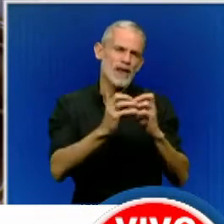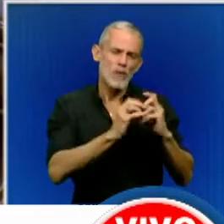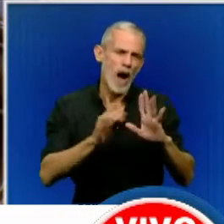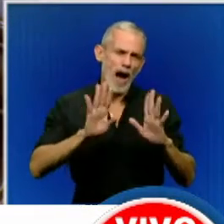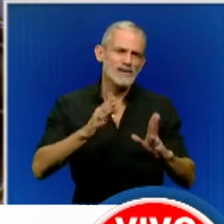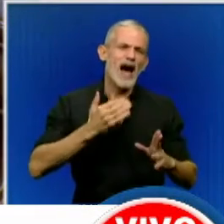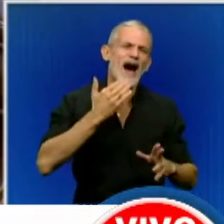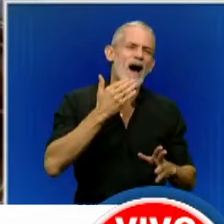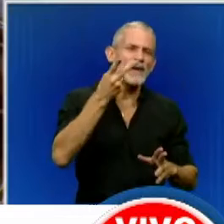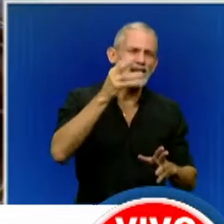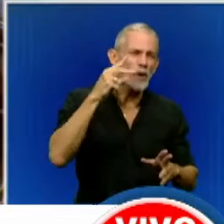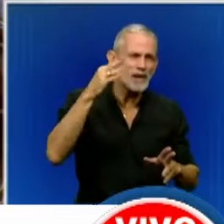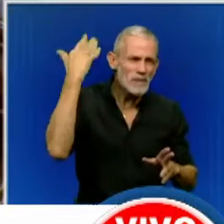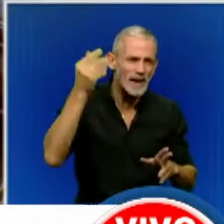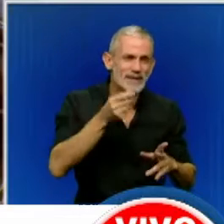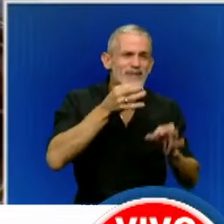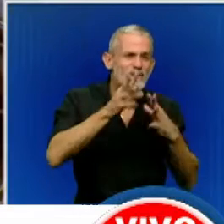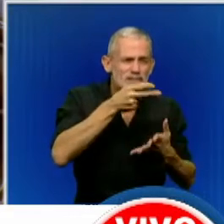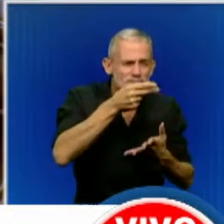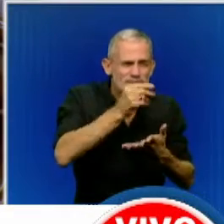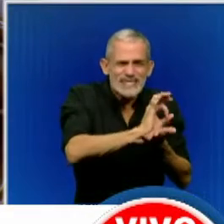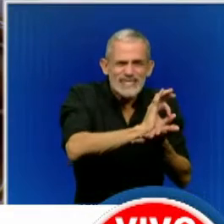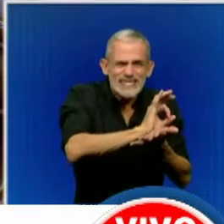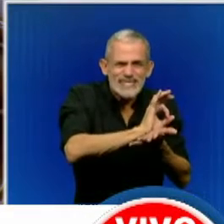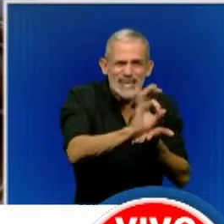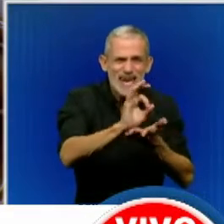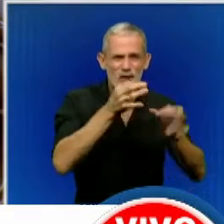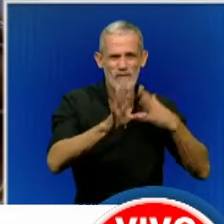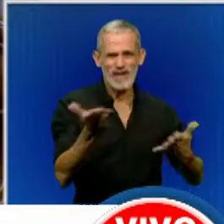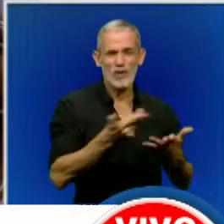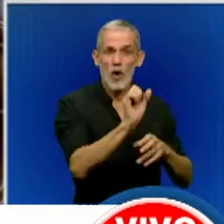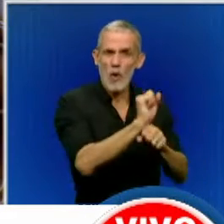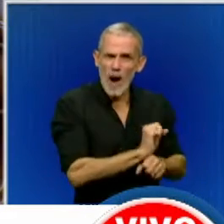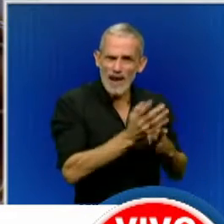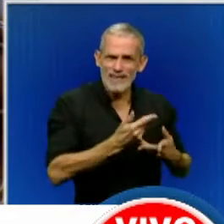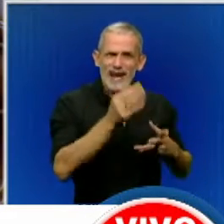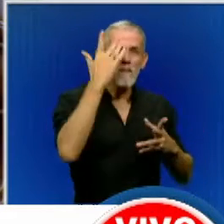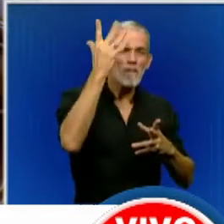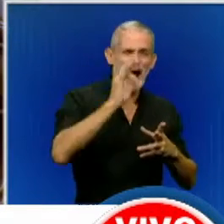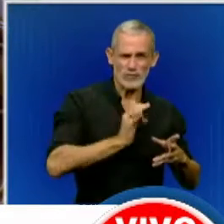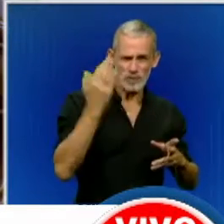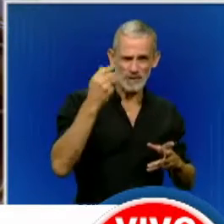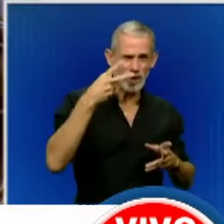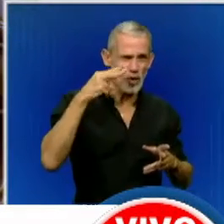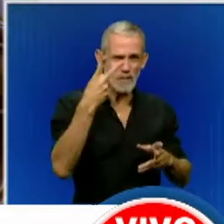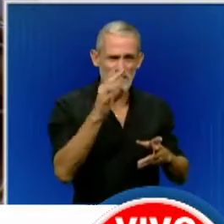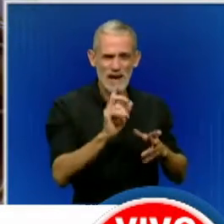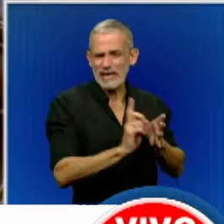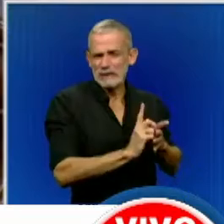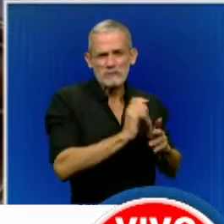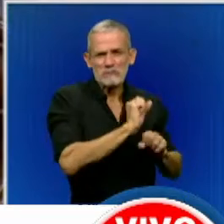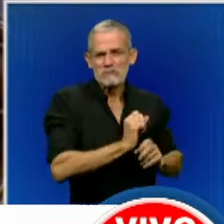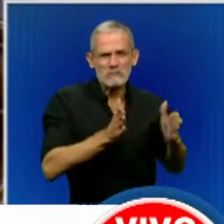abril del 2020 no se vendió una bolsa de cemento. Está el país paralizado después de la cuarentena que empezó en marzo, con lo cual es absurdo hacer este